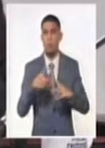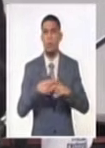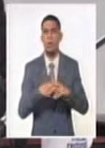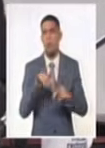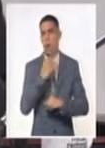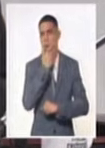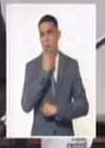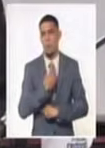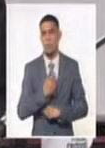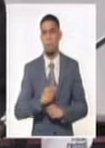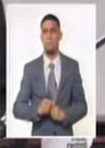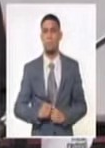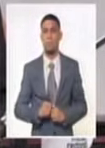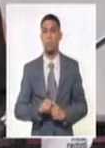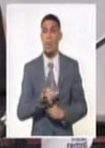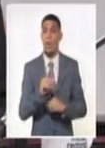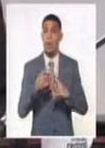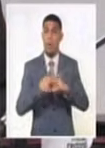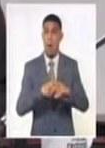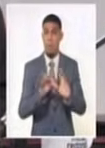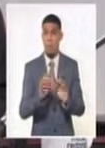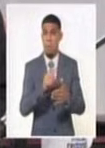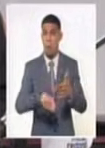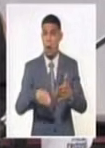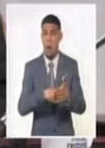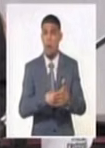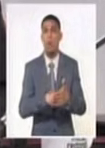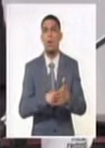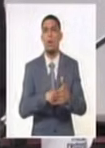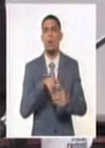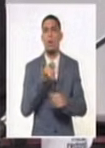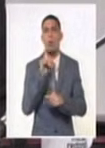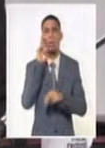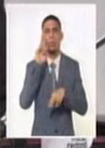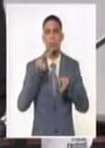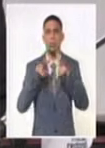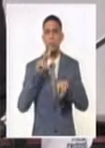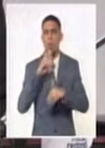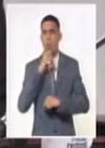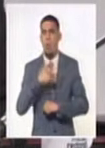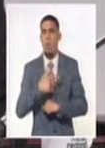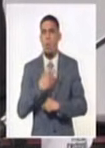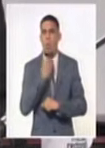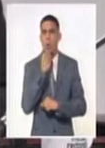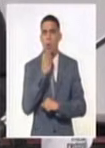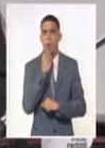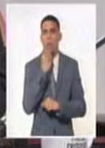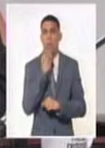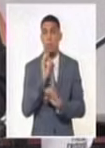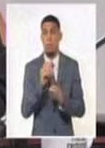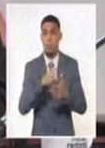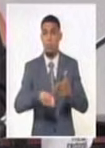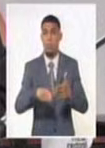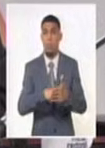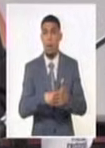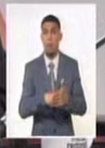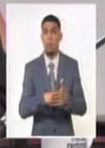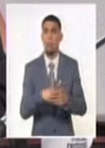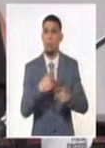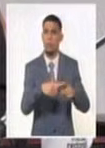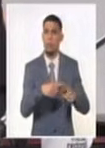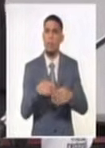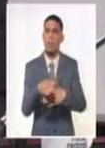Y también en las adecuaciones, en la búsqueda de fórmulas que permitan sostener otra de las conquistas de la